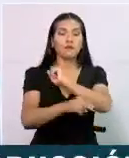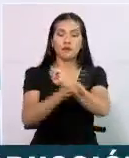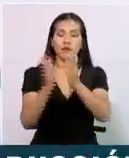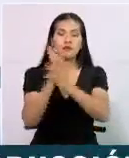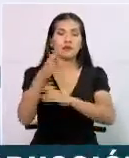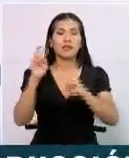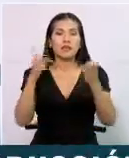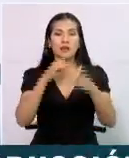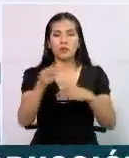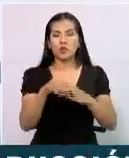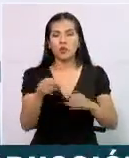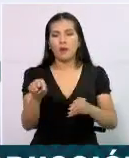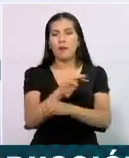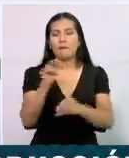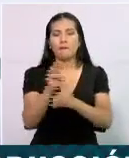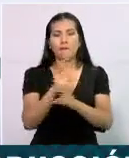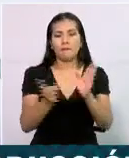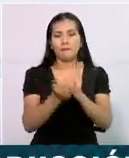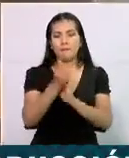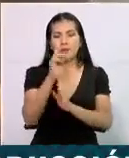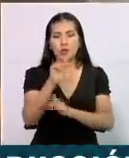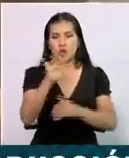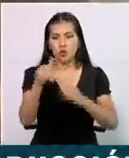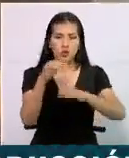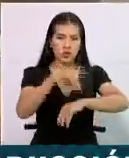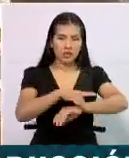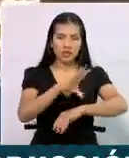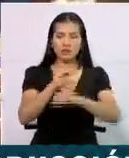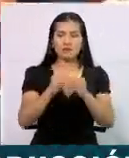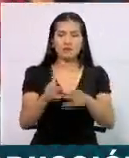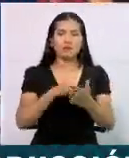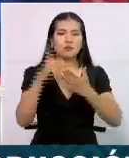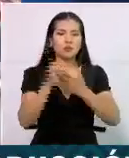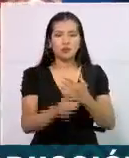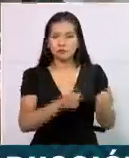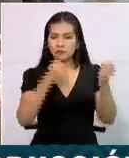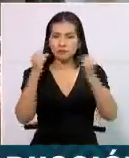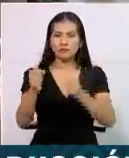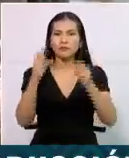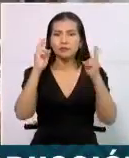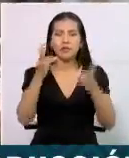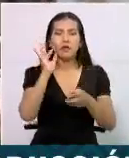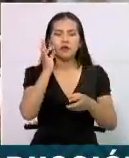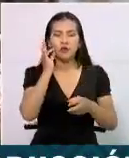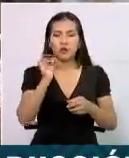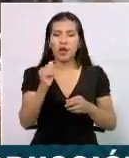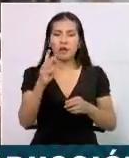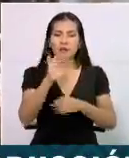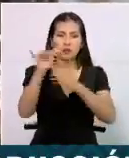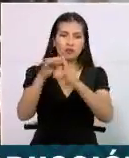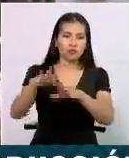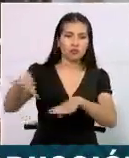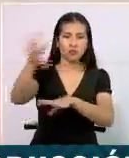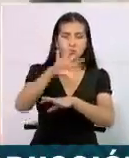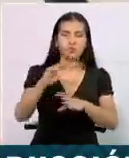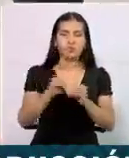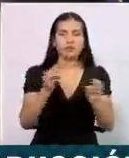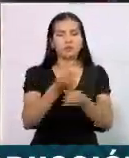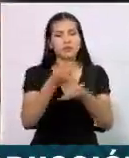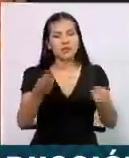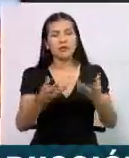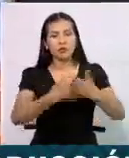Ministerio de Desarrollo Rural y Tierra y el programa Empoderar del proyecto de frutos amazónicos realiza la entrega de herramientas y equipamientos a